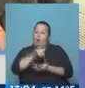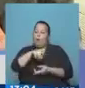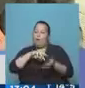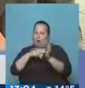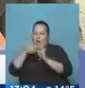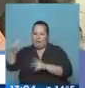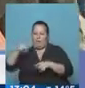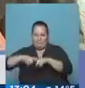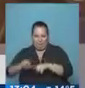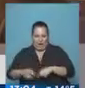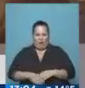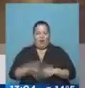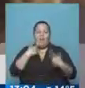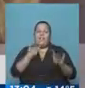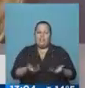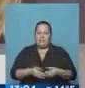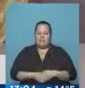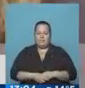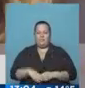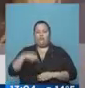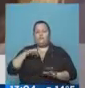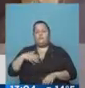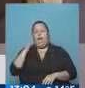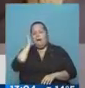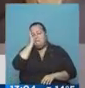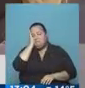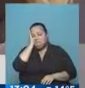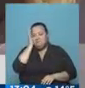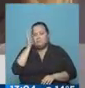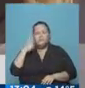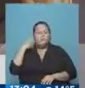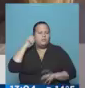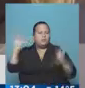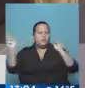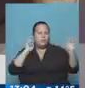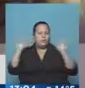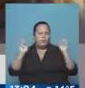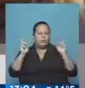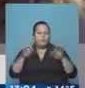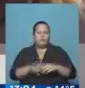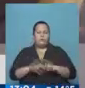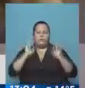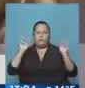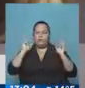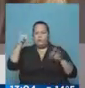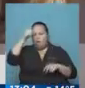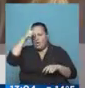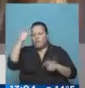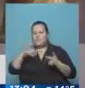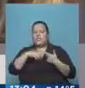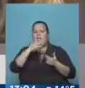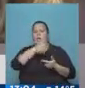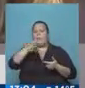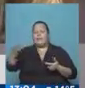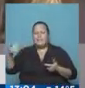vamos a escucharlo y yo estaba durmiendo y escuché la sirena de en la policía o en los